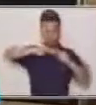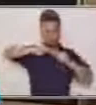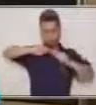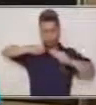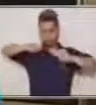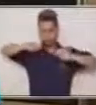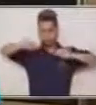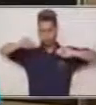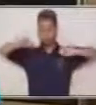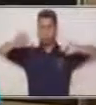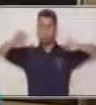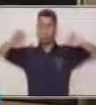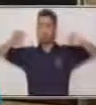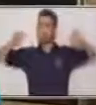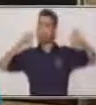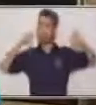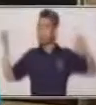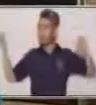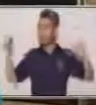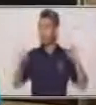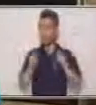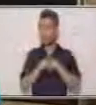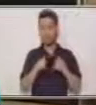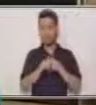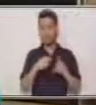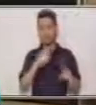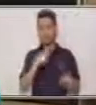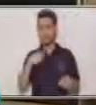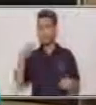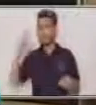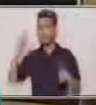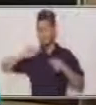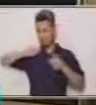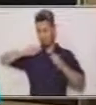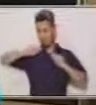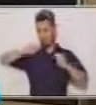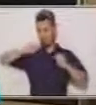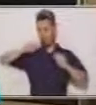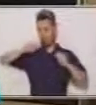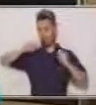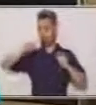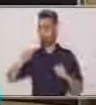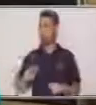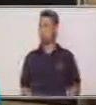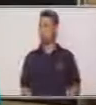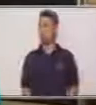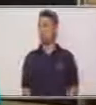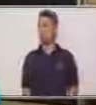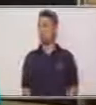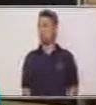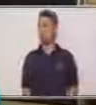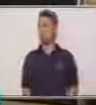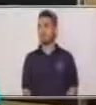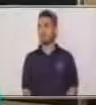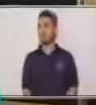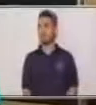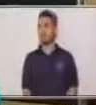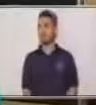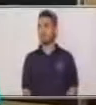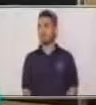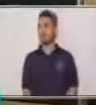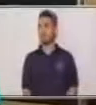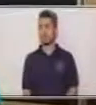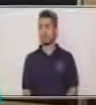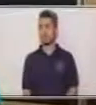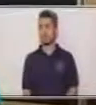debes enrollar a modo de entorchar el papel. Con esto tú puedes elaborar triángulos